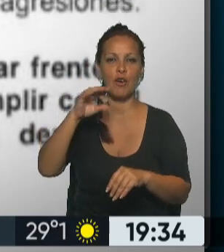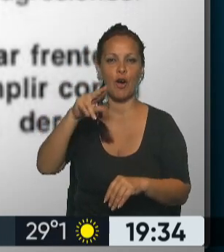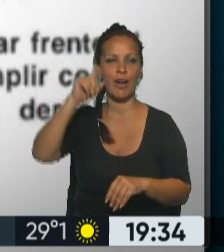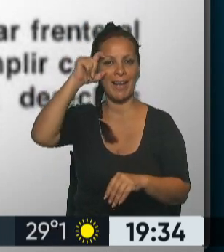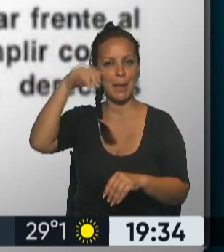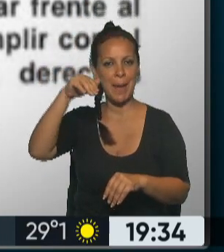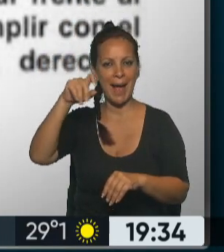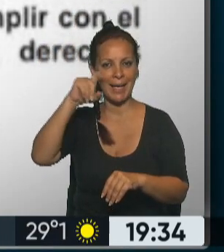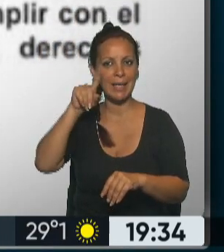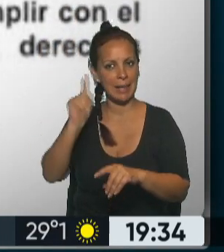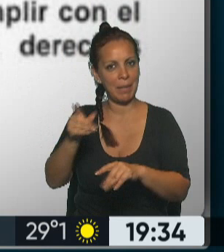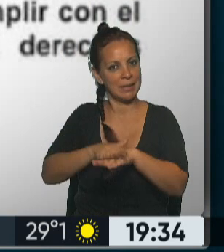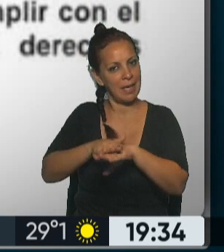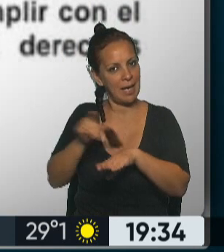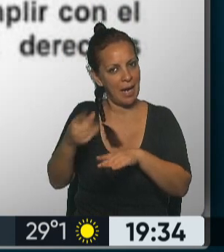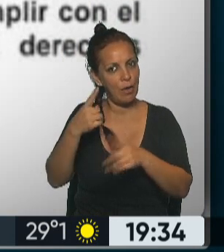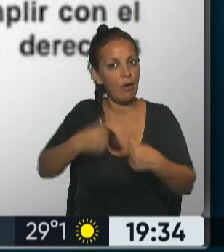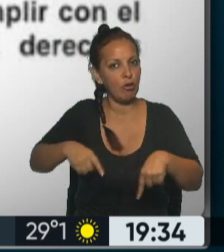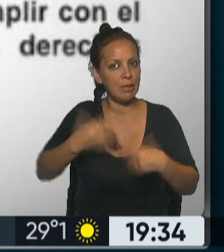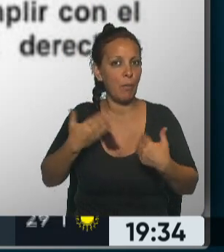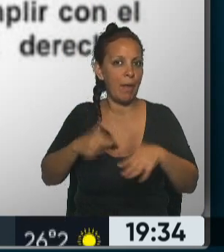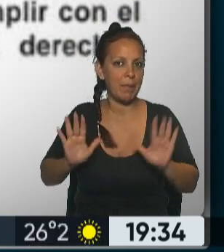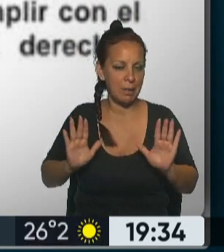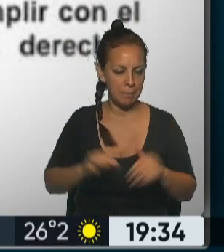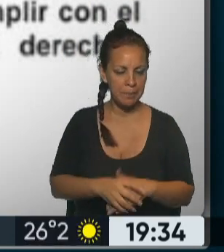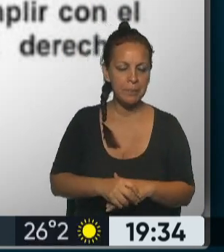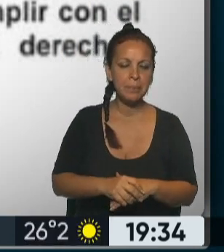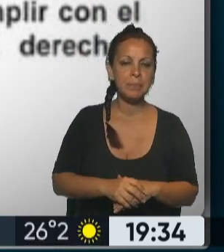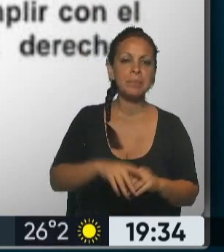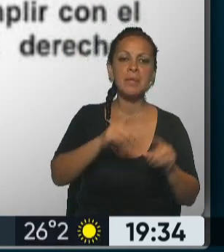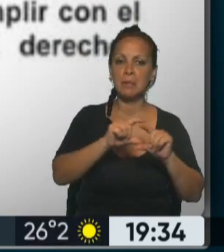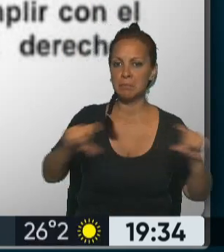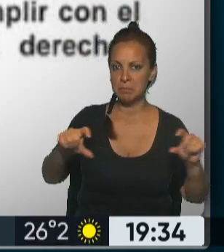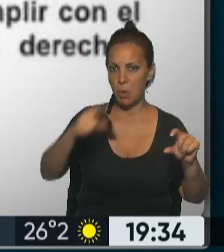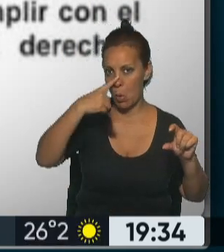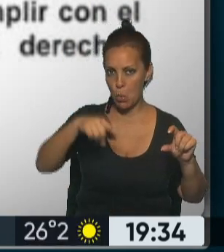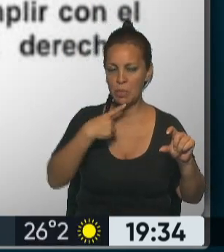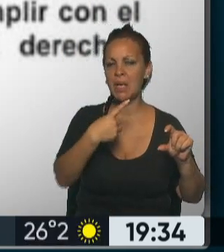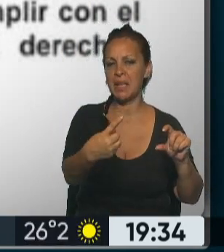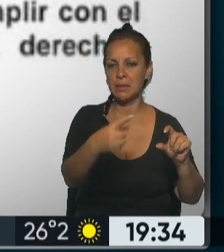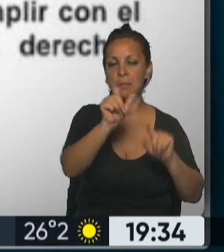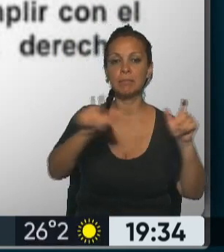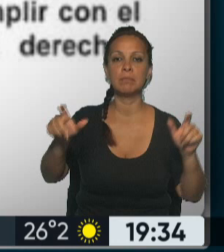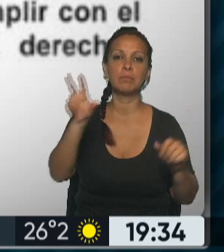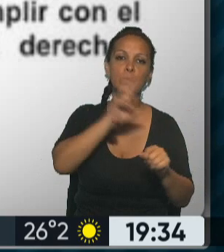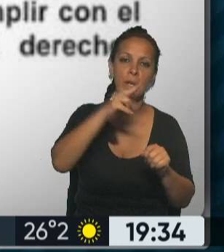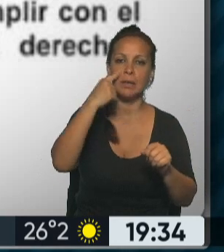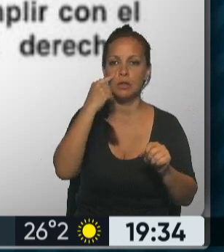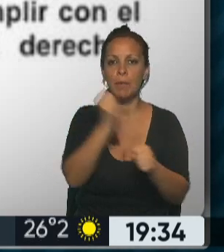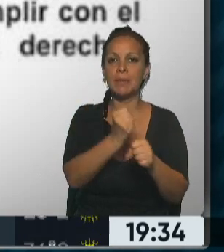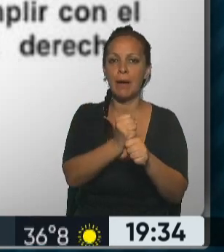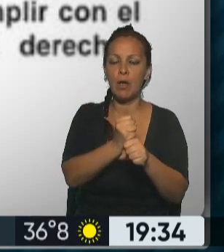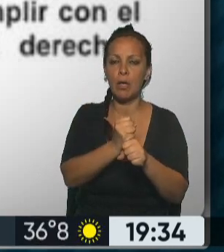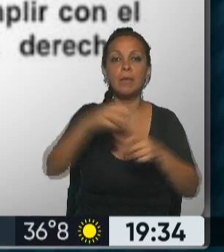control sobre lo que pueda ocurrir, y cierra, ahora sí, los trabajadores y las trabajadoras nos manifestamos en paz y